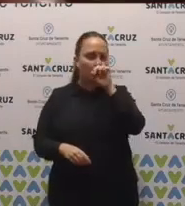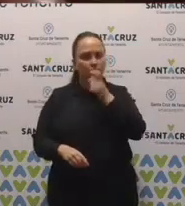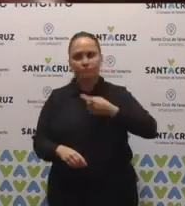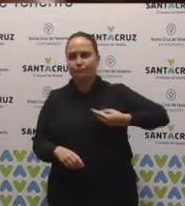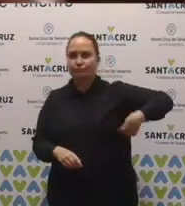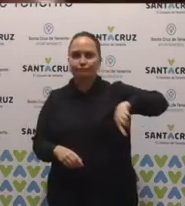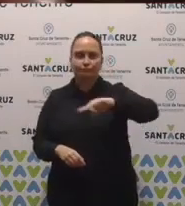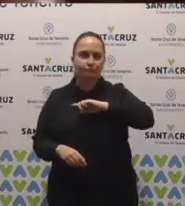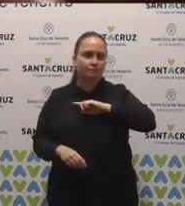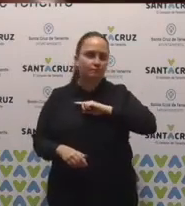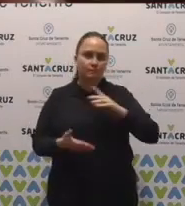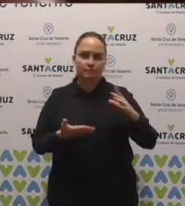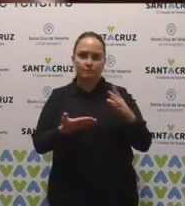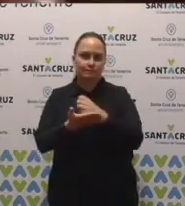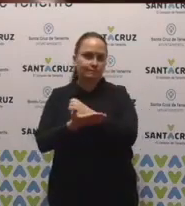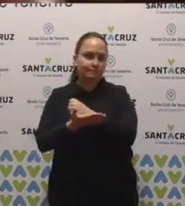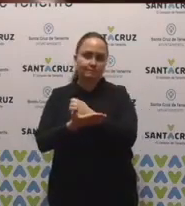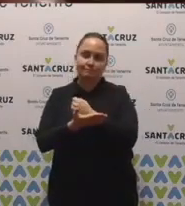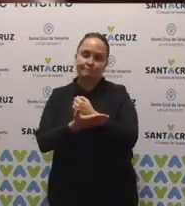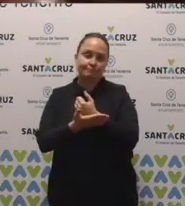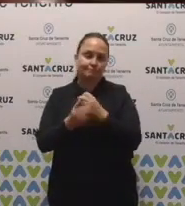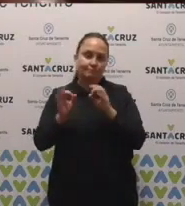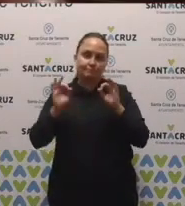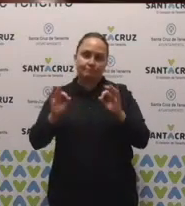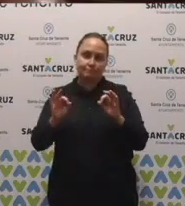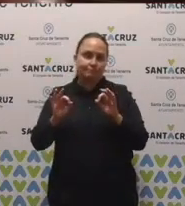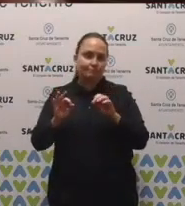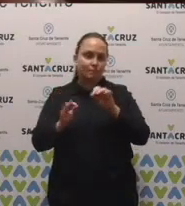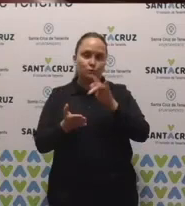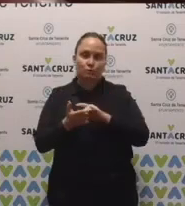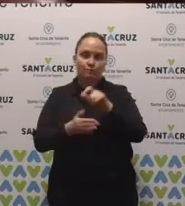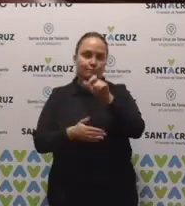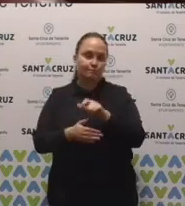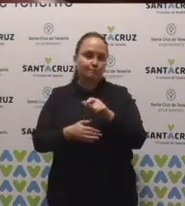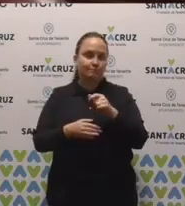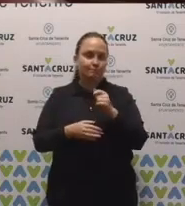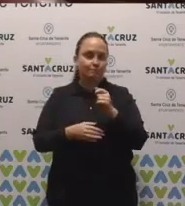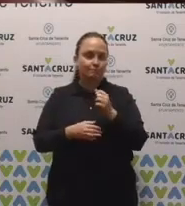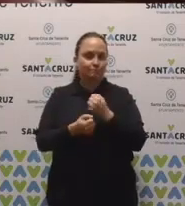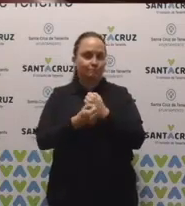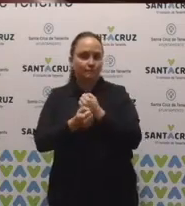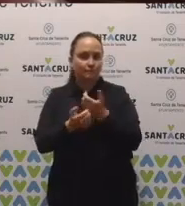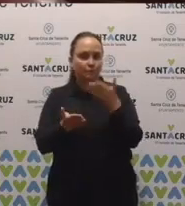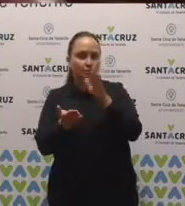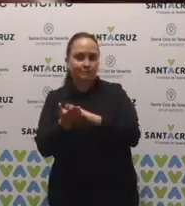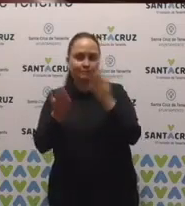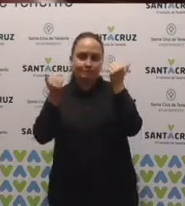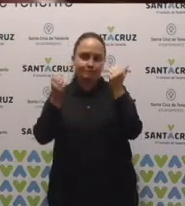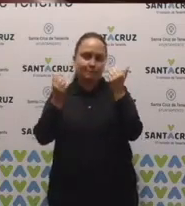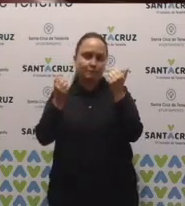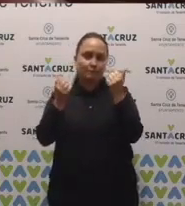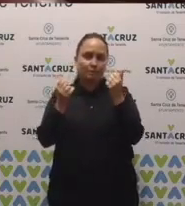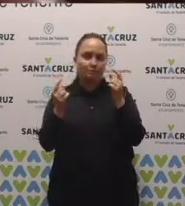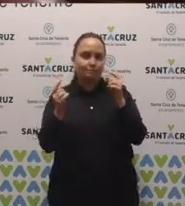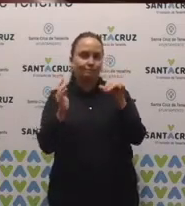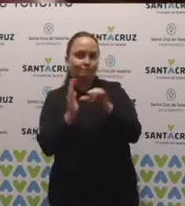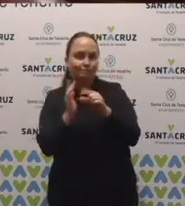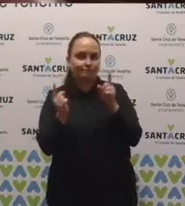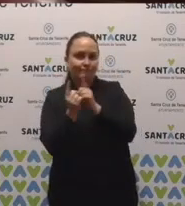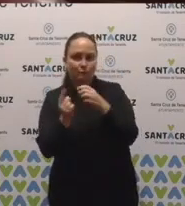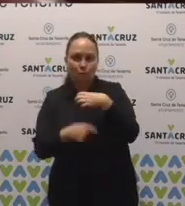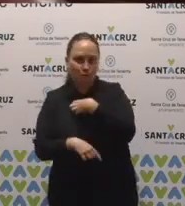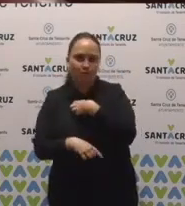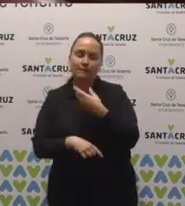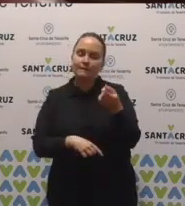tenido que despedir en la en la distancia y trasladar también a aquellos que en este tiempo